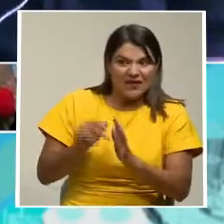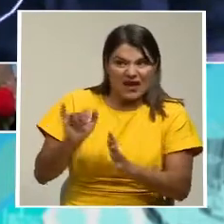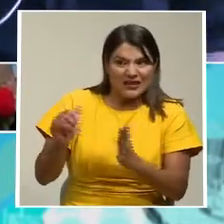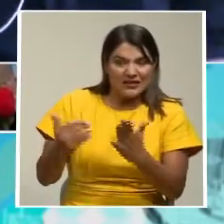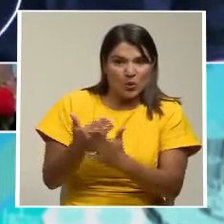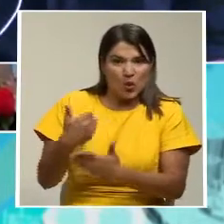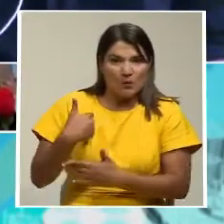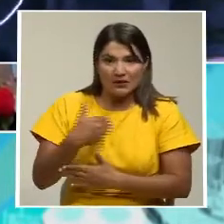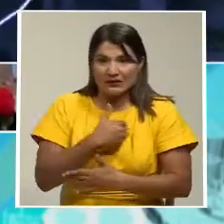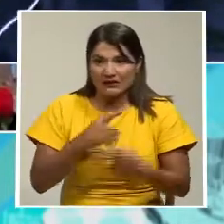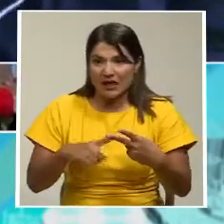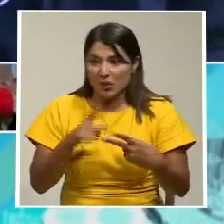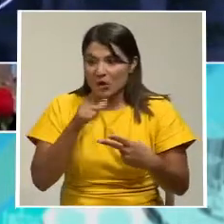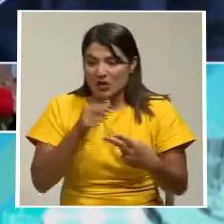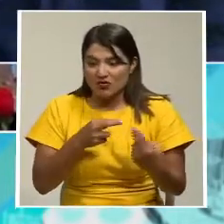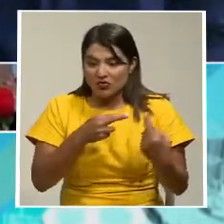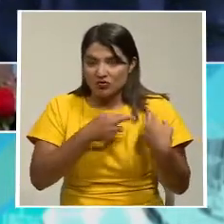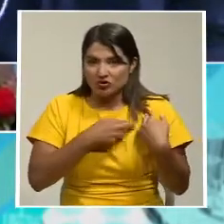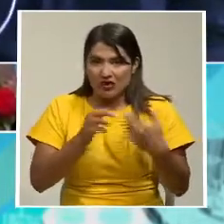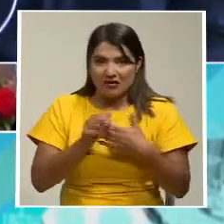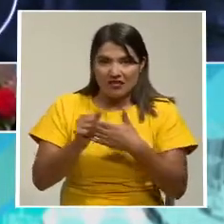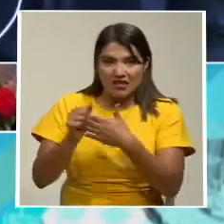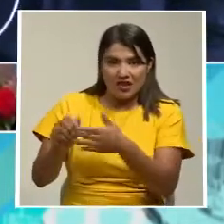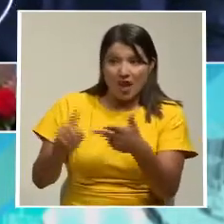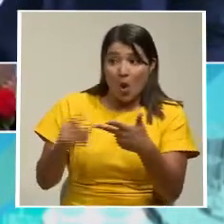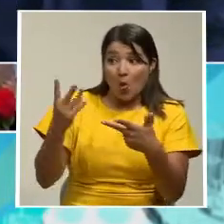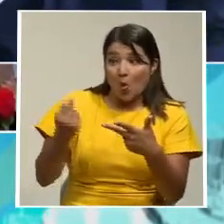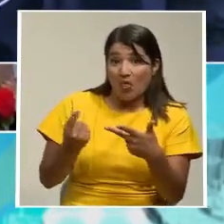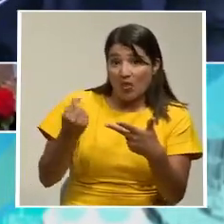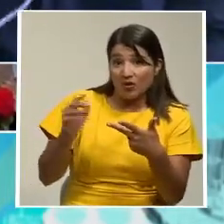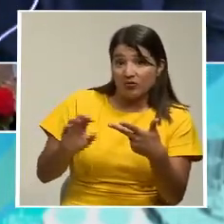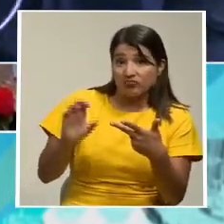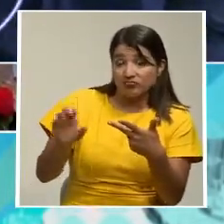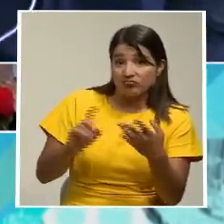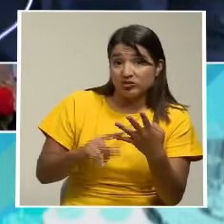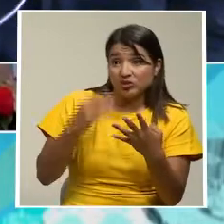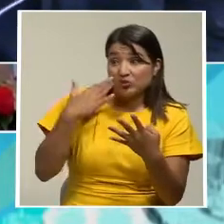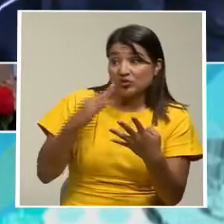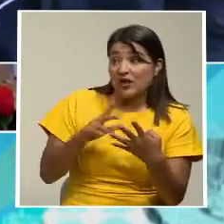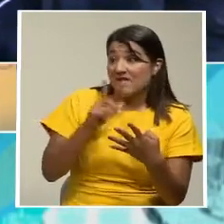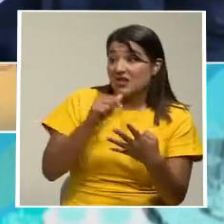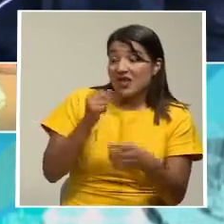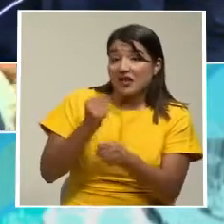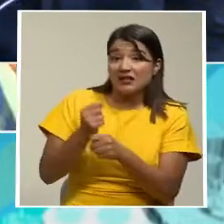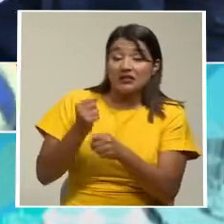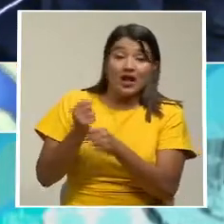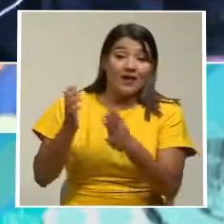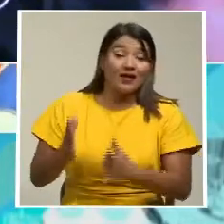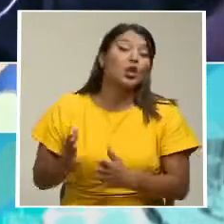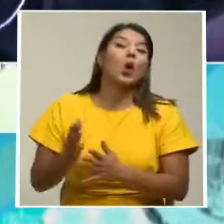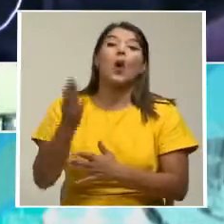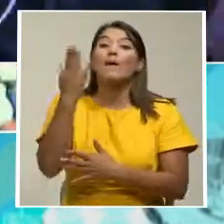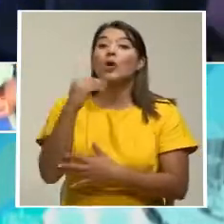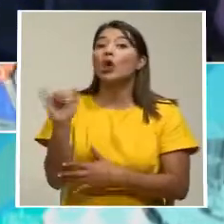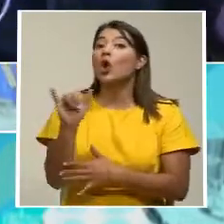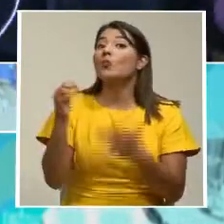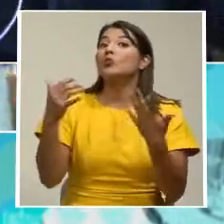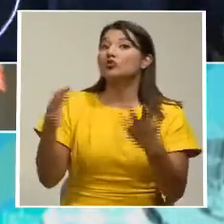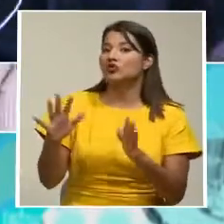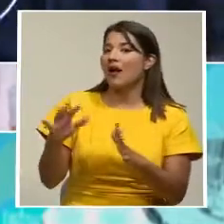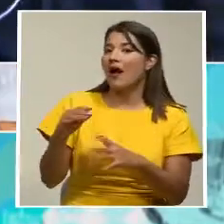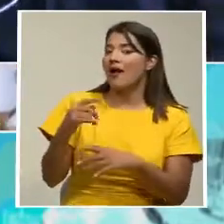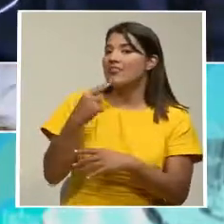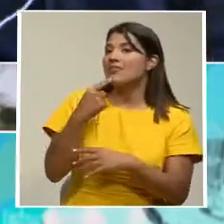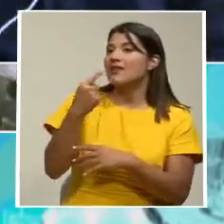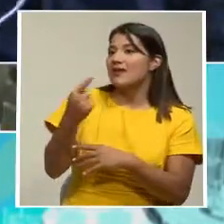quién será el encargado de dirigirla, qué presupuesto tendrá, ni tampoco qué personal tendrá, porque como lo han advertido los pocos científicos